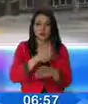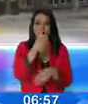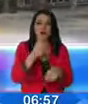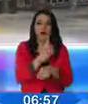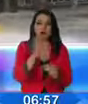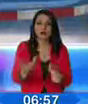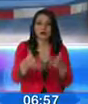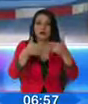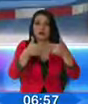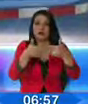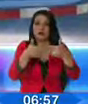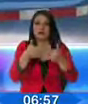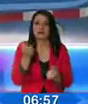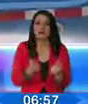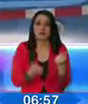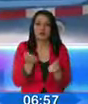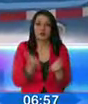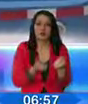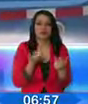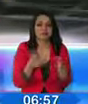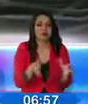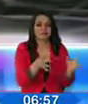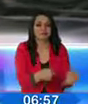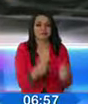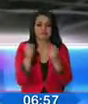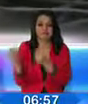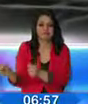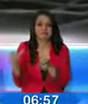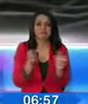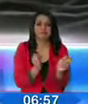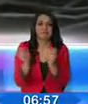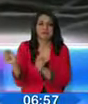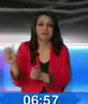hora. Los vehículos involucrados fueron trasladados